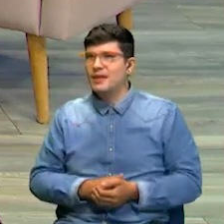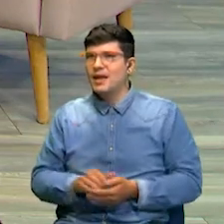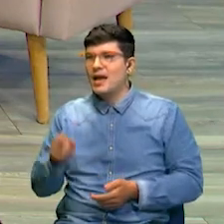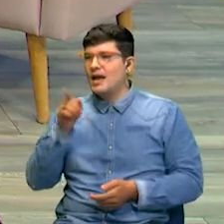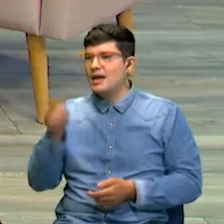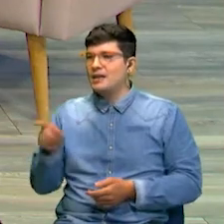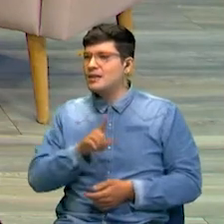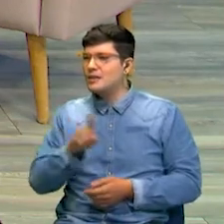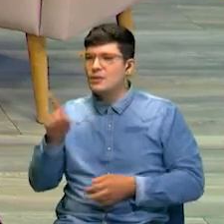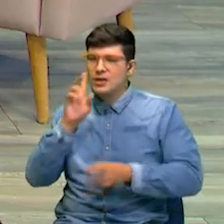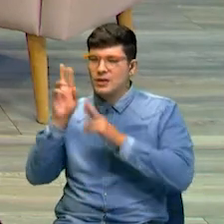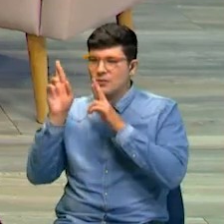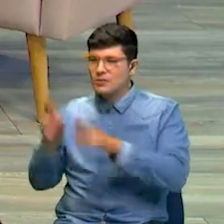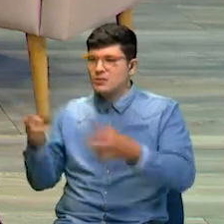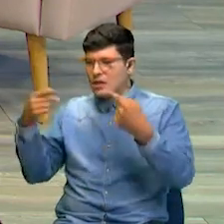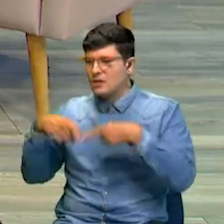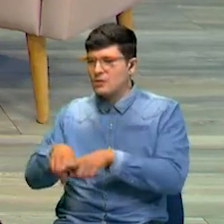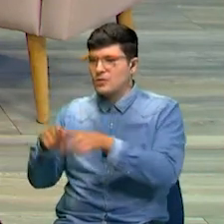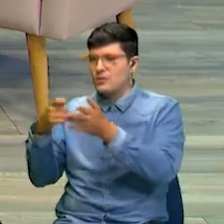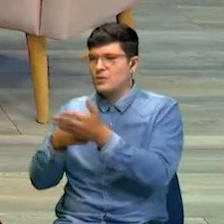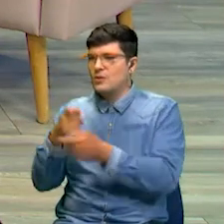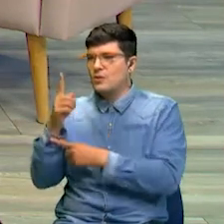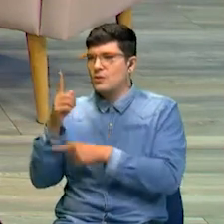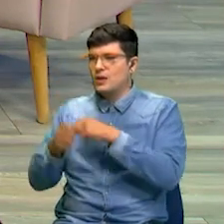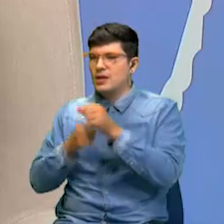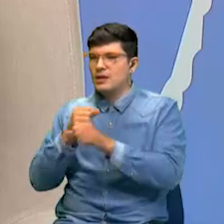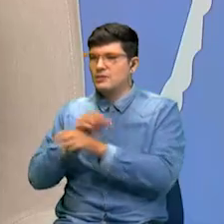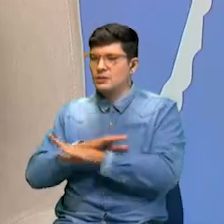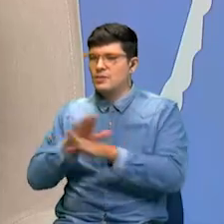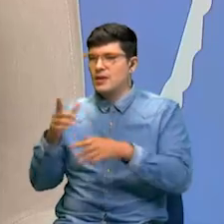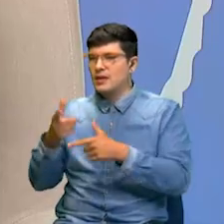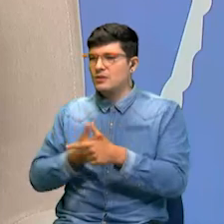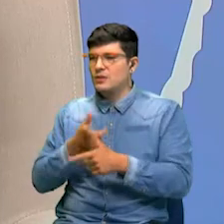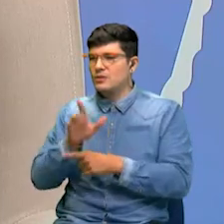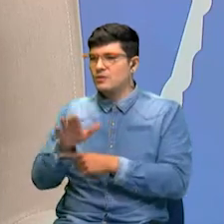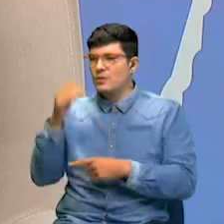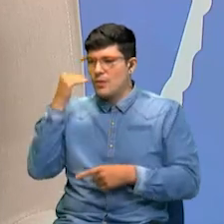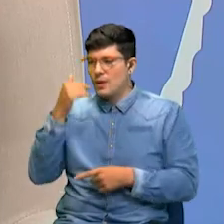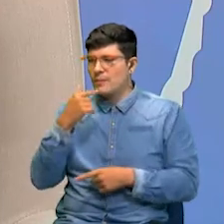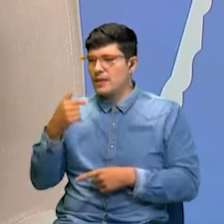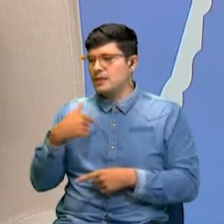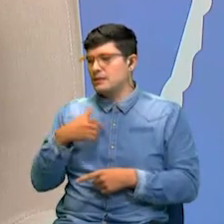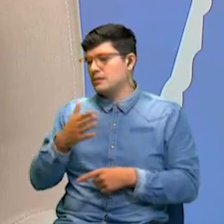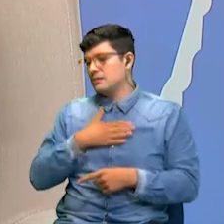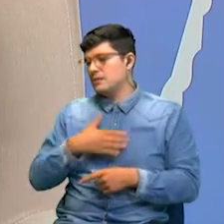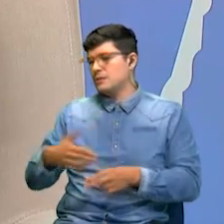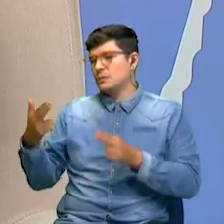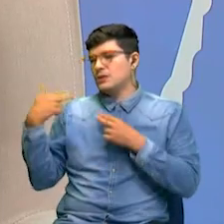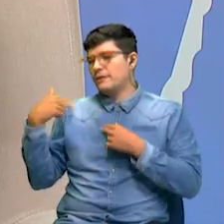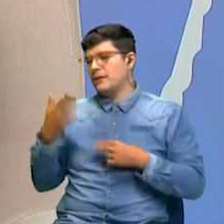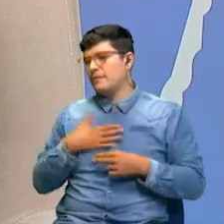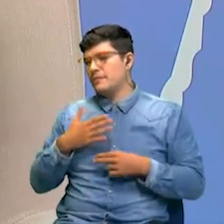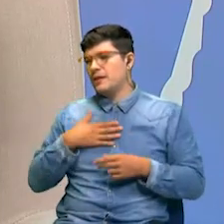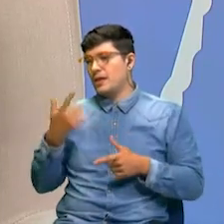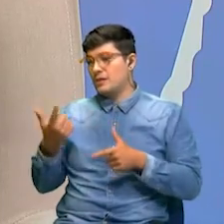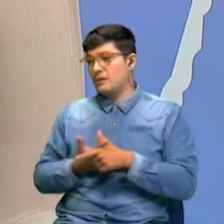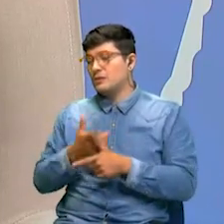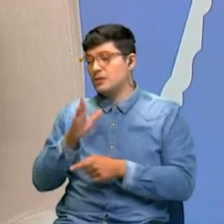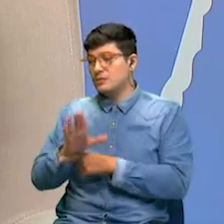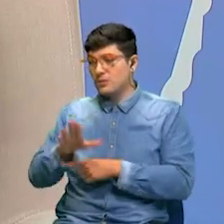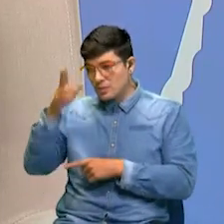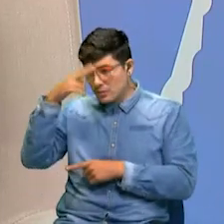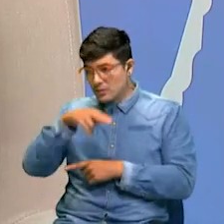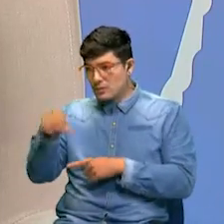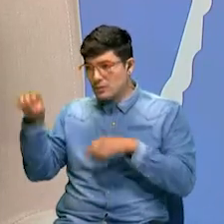la unión marital, sí. De hecho, porque apenas tienen un año. Ok. Entonces ella no puede decir, no, es que me corresponde a mí. Sí. Entonces los hijos podrían iniciar